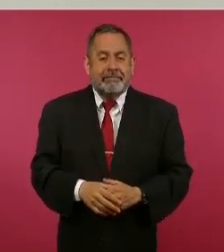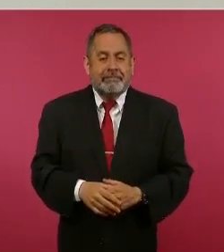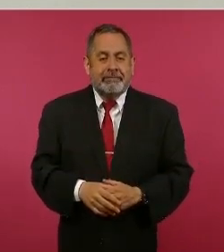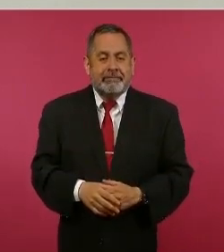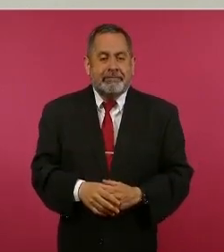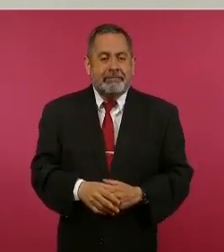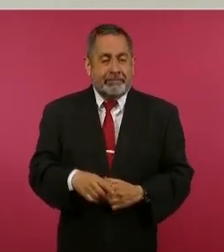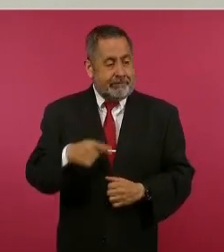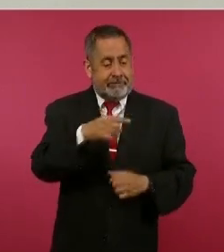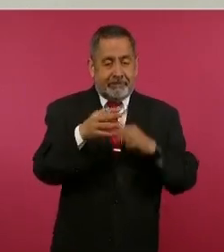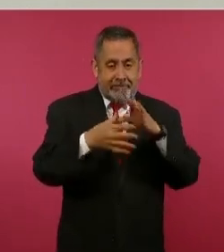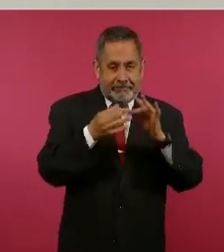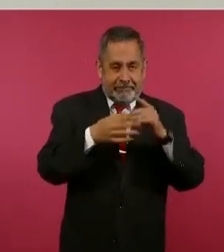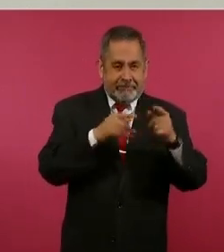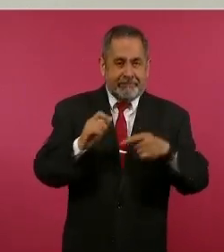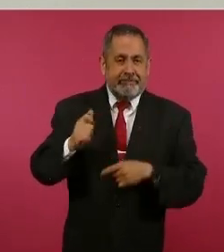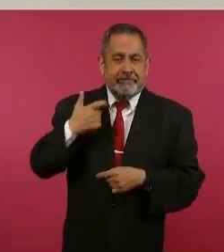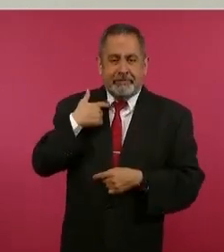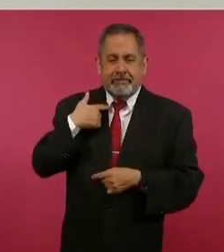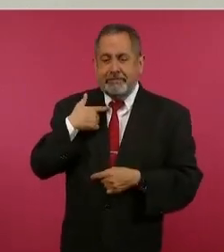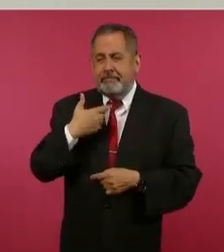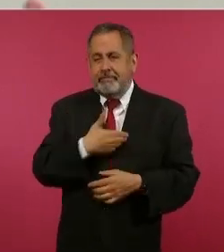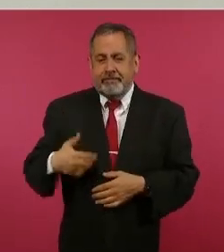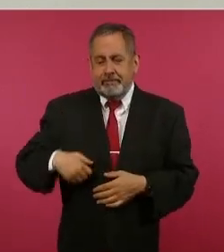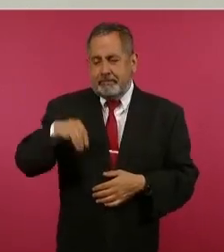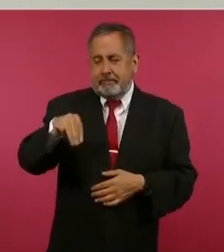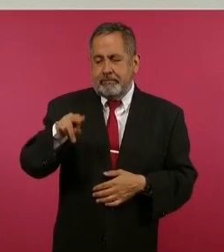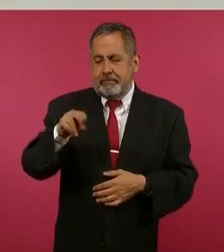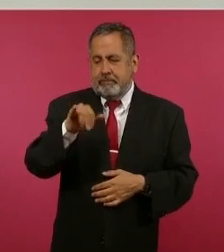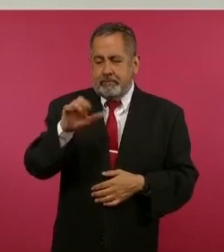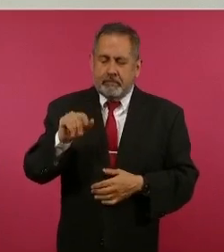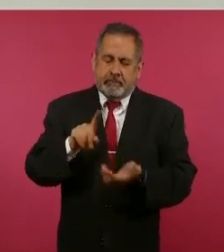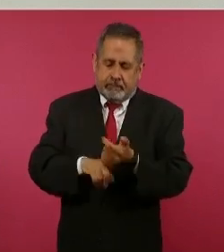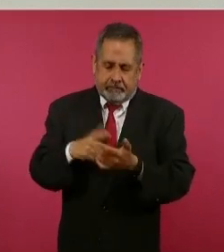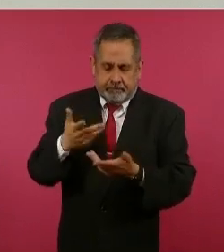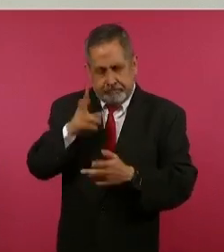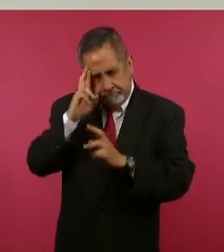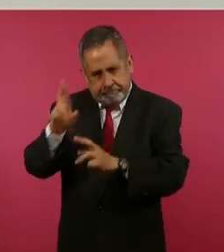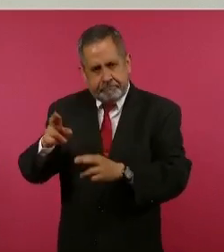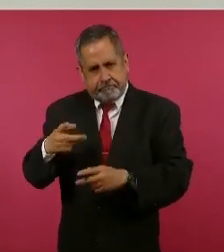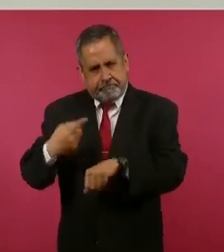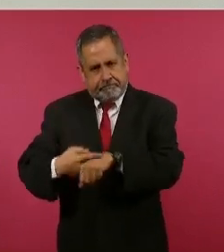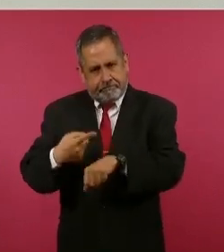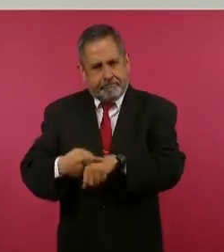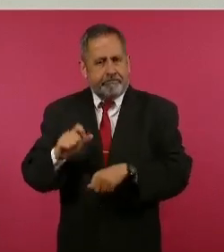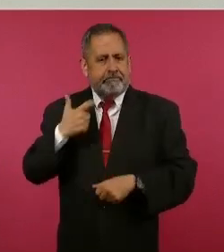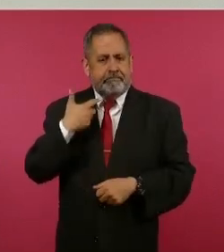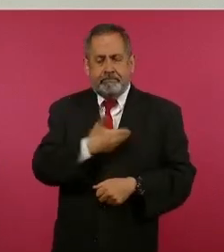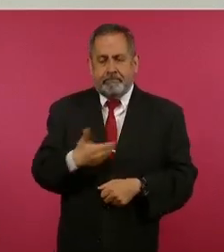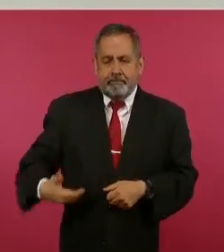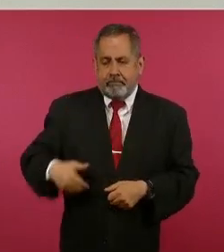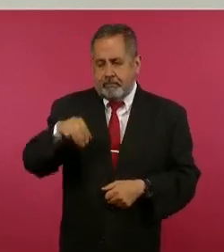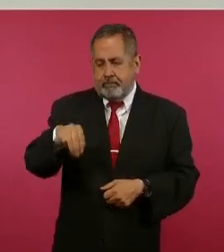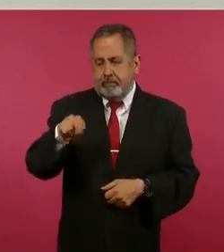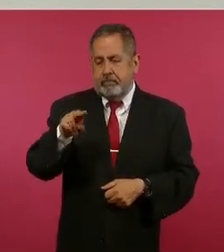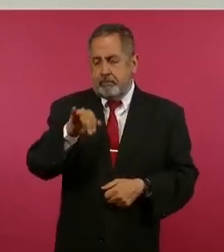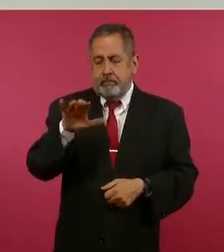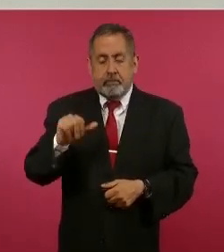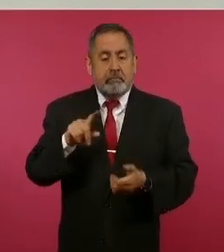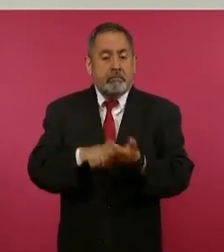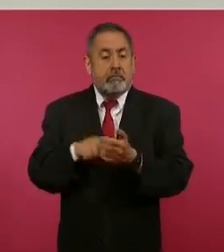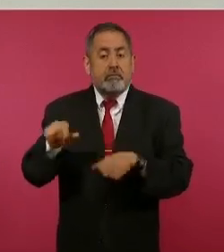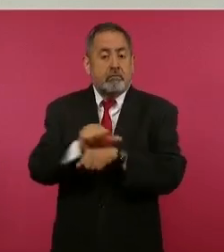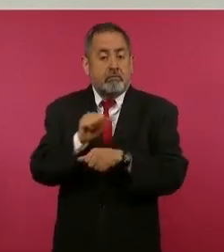ha sido muy polémica la figura del expresidente Mujica, dado la enfermedad que padece ahorita. El expresidente Mujica subastó